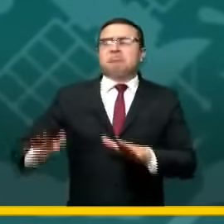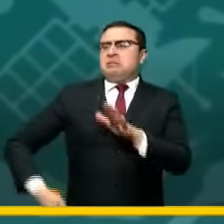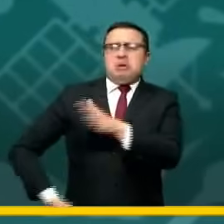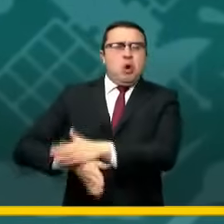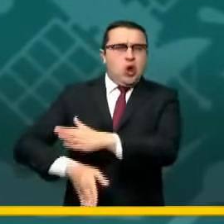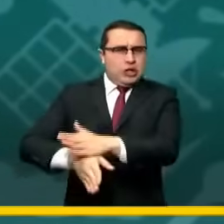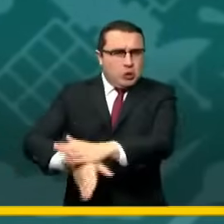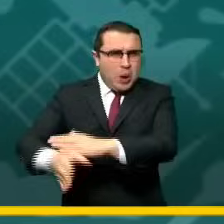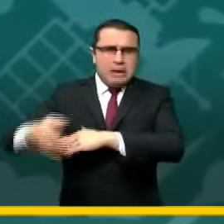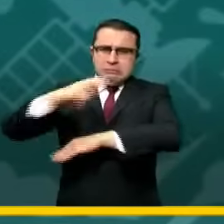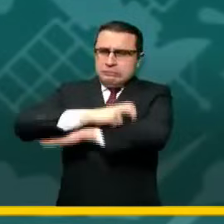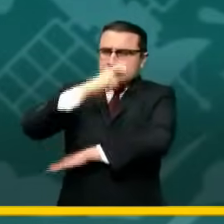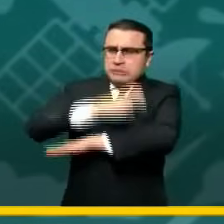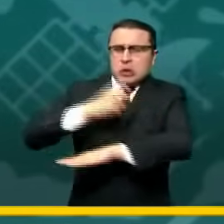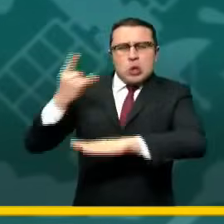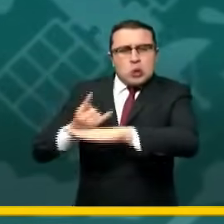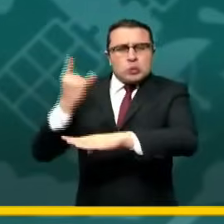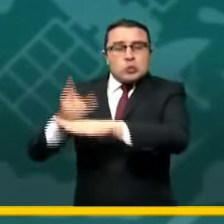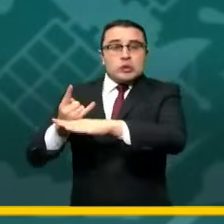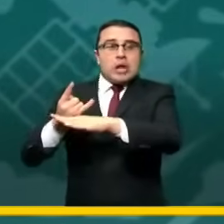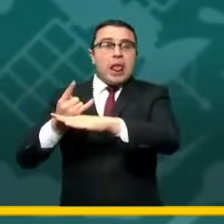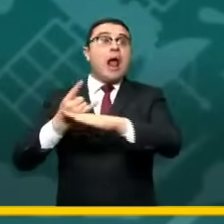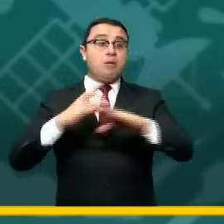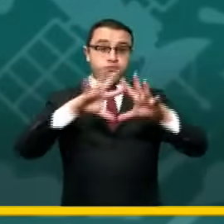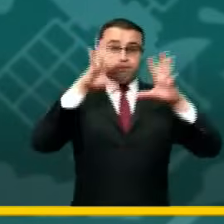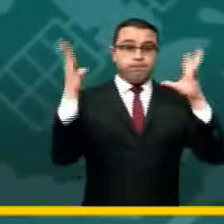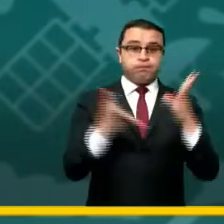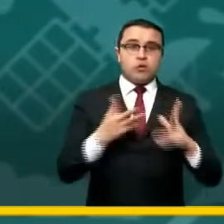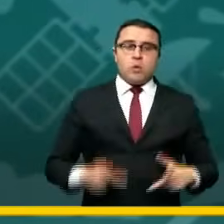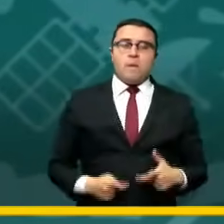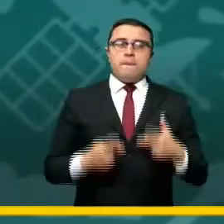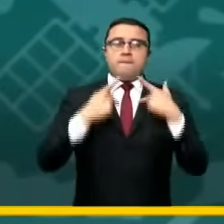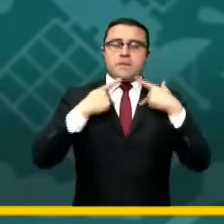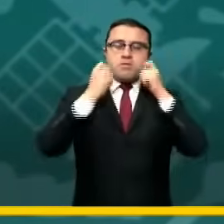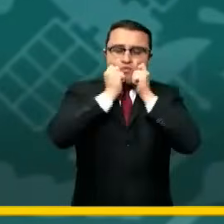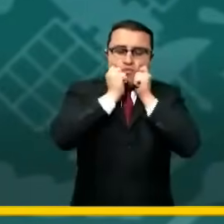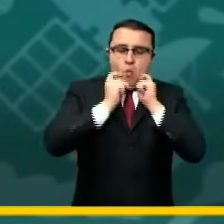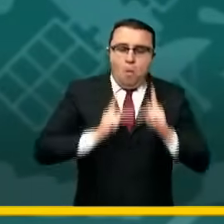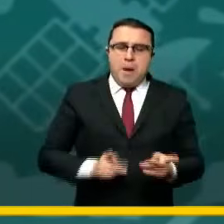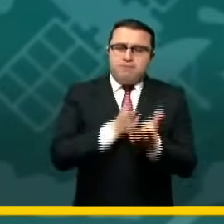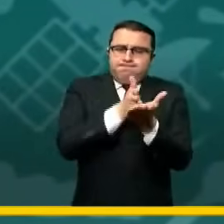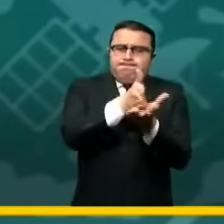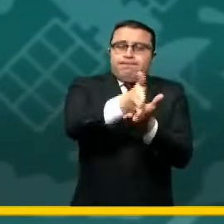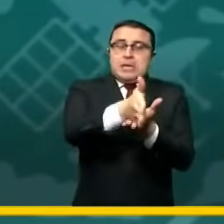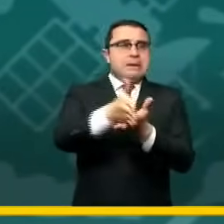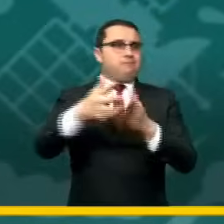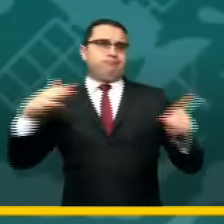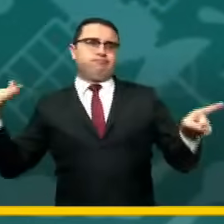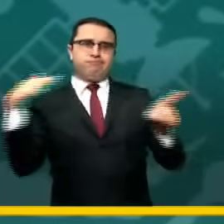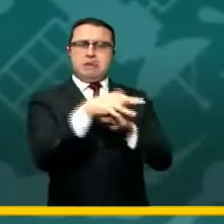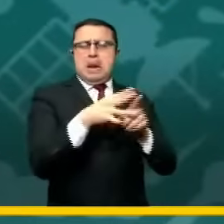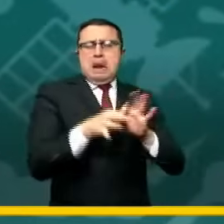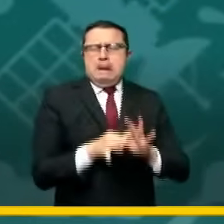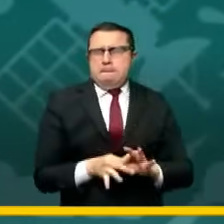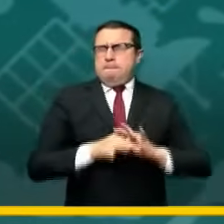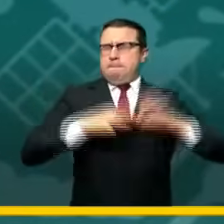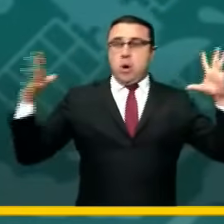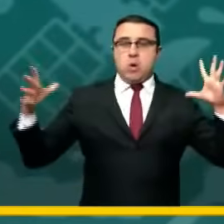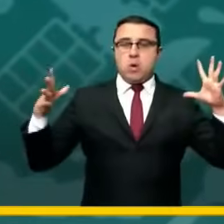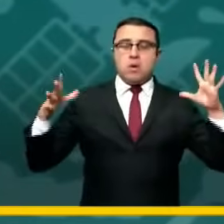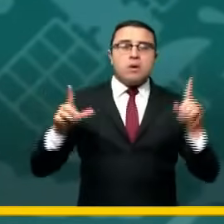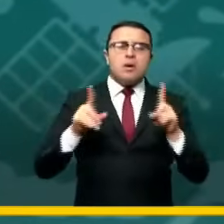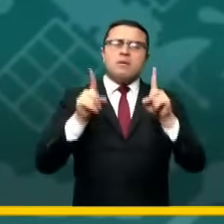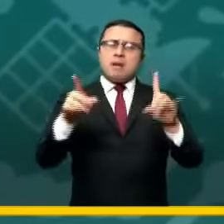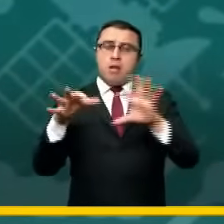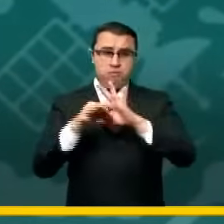irreversible los pilares que sostienen la existencia de la vida humana en el planeta. Pero esa ruptura se generará de